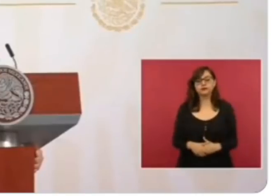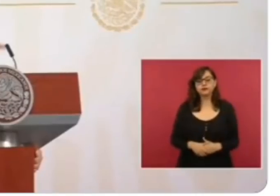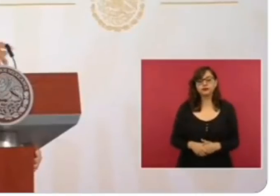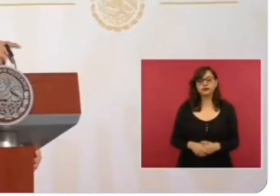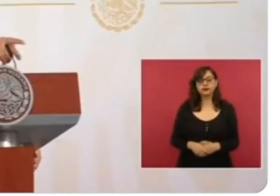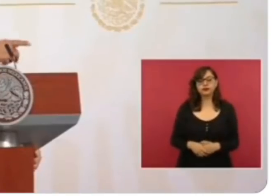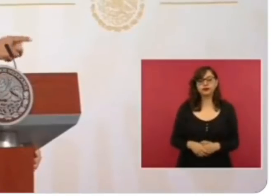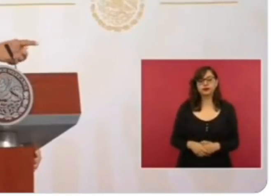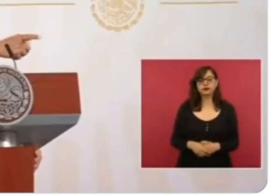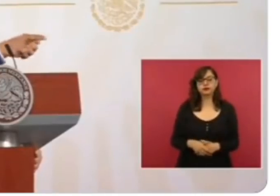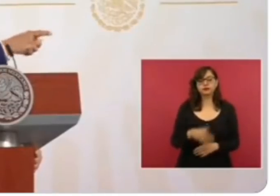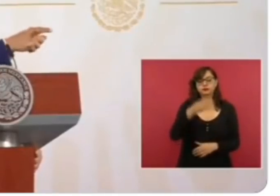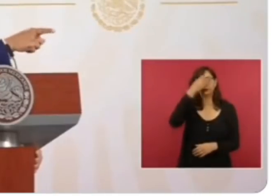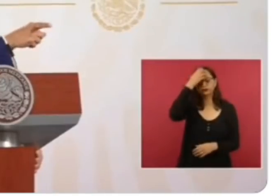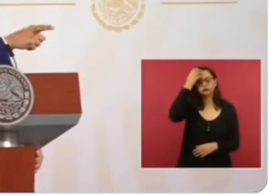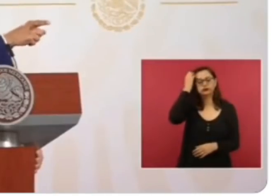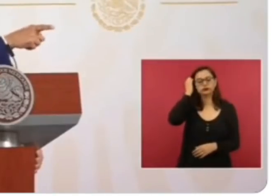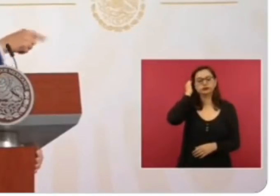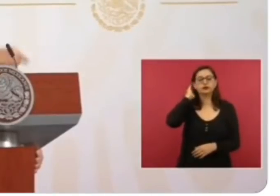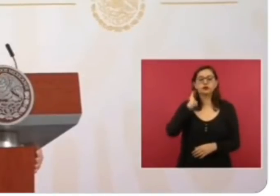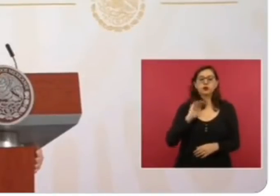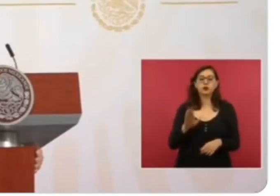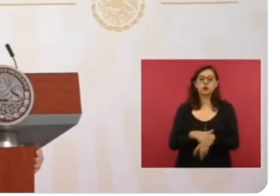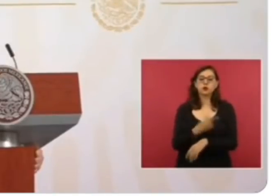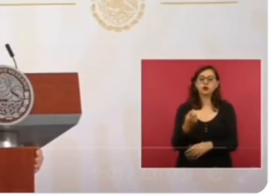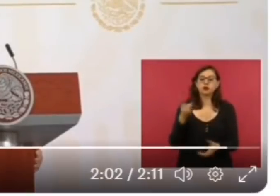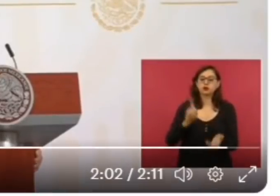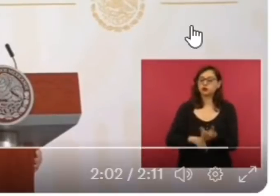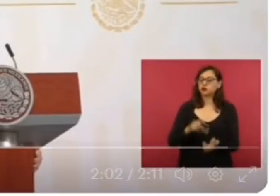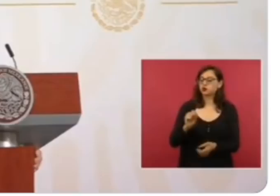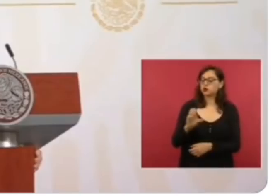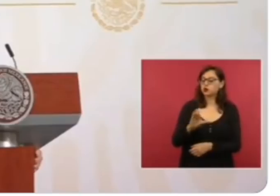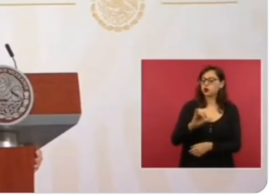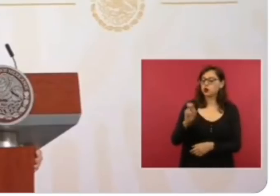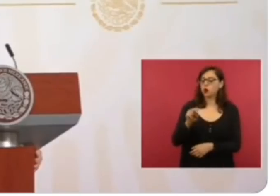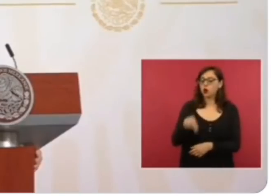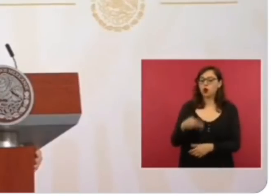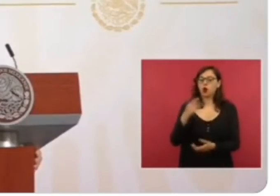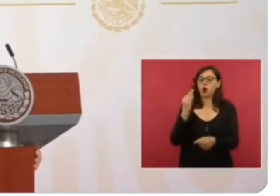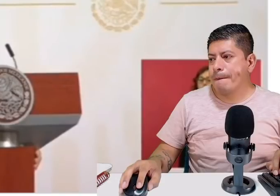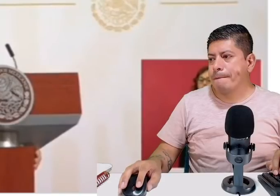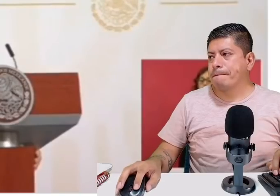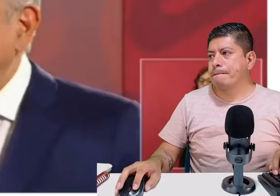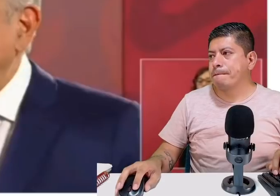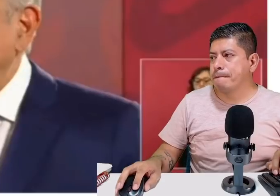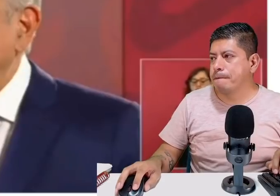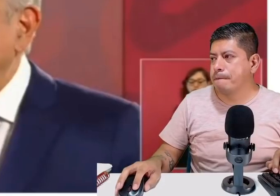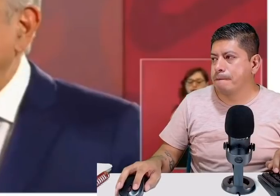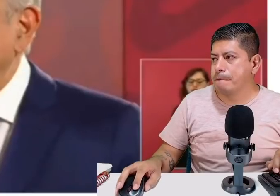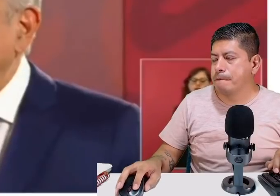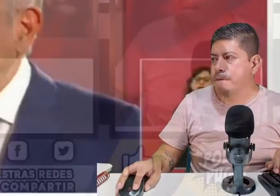porque qué es lo que se está discutiendo pues el precio